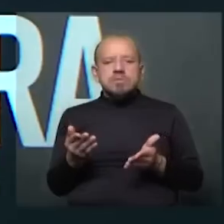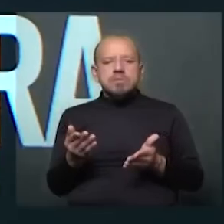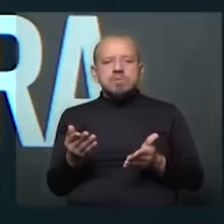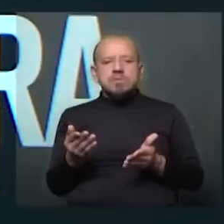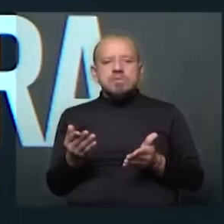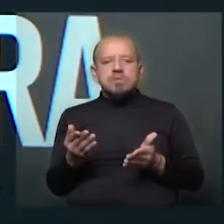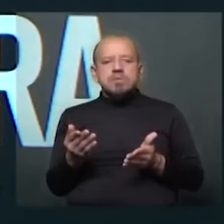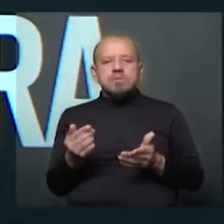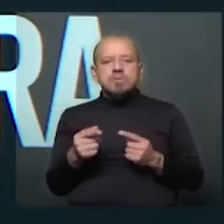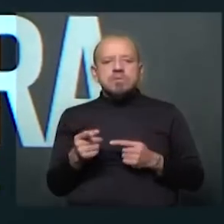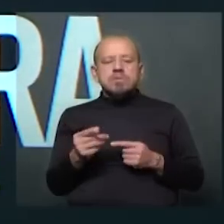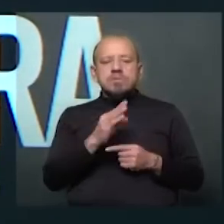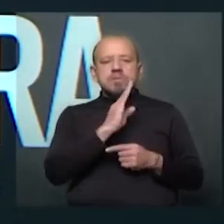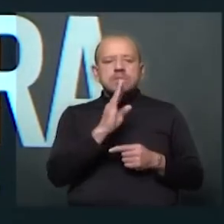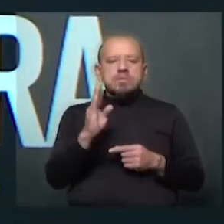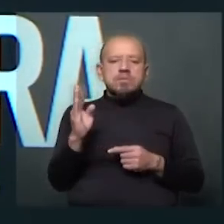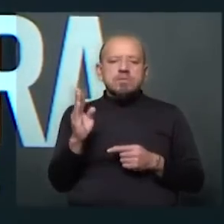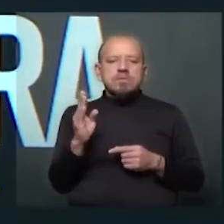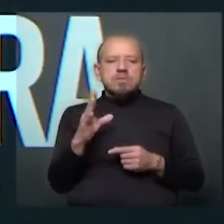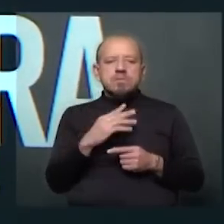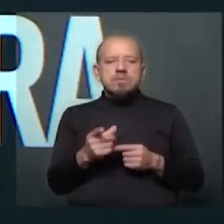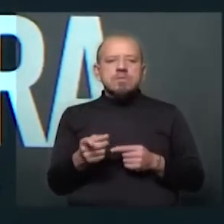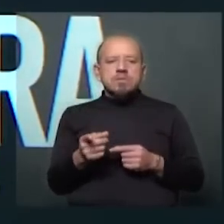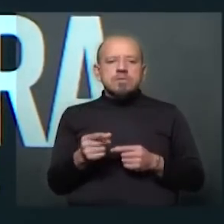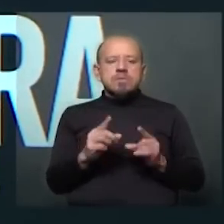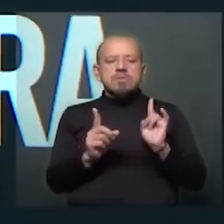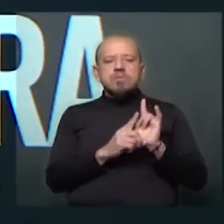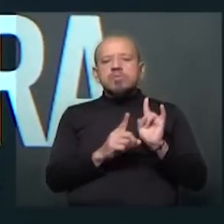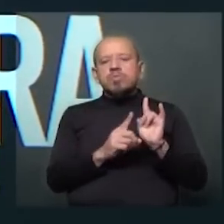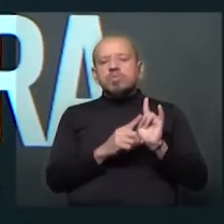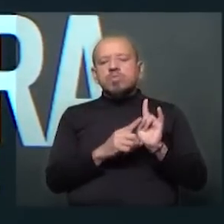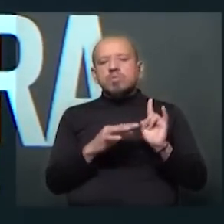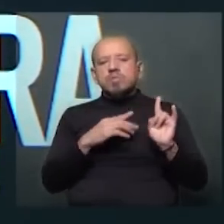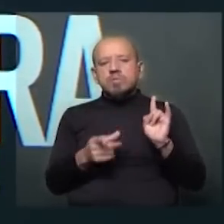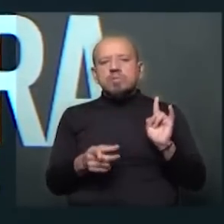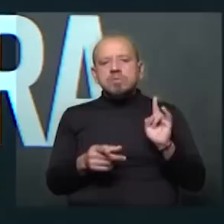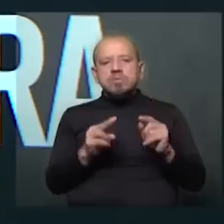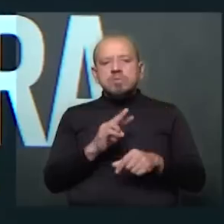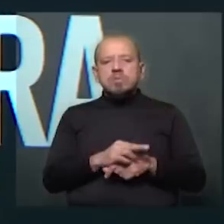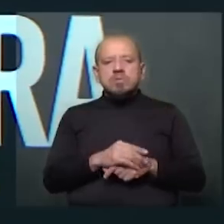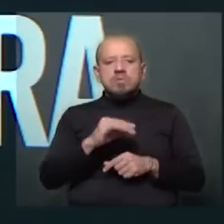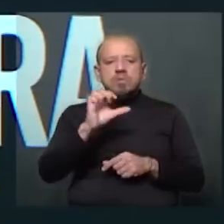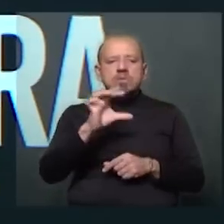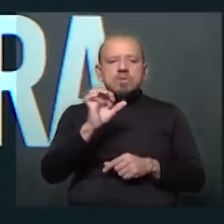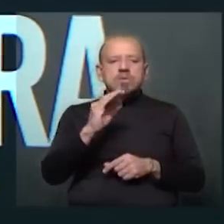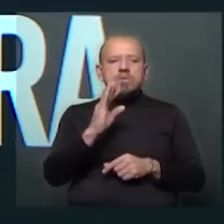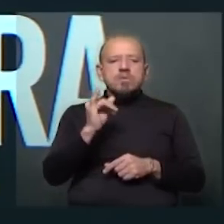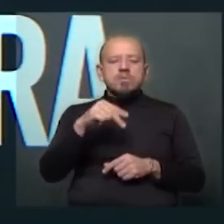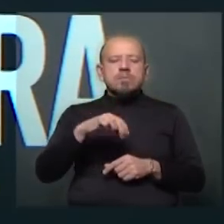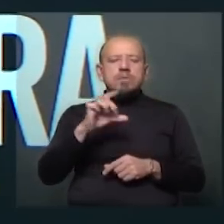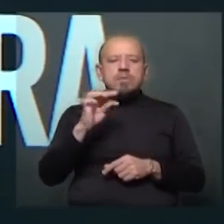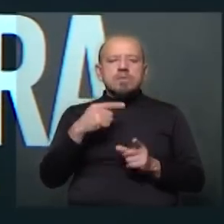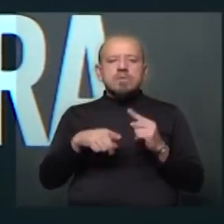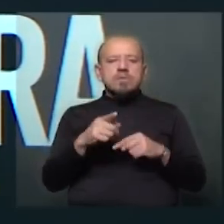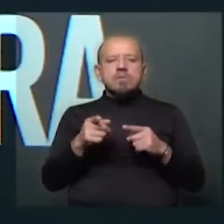este con este libro e hay en YouTube disponible una una visita de Luis Alberto espineta dentro de un ciclo en